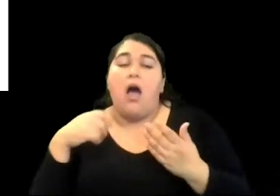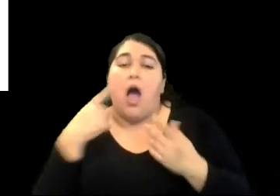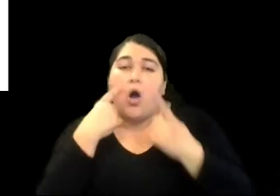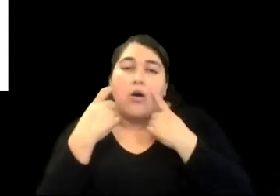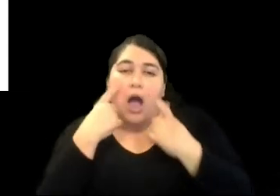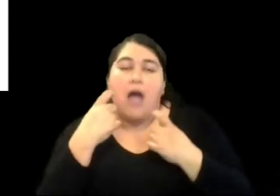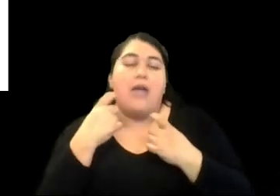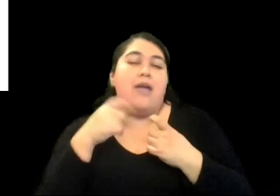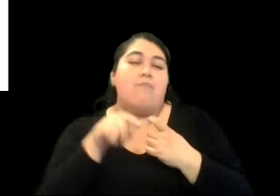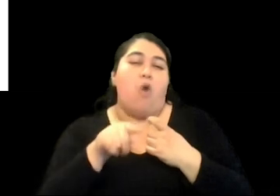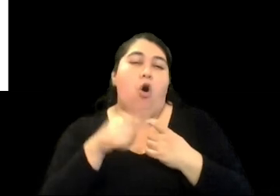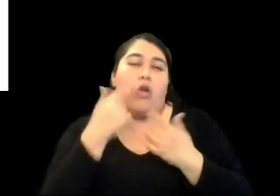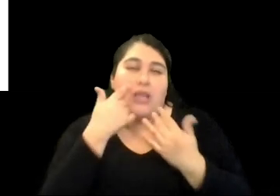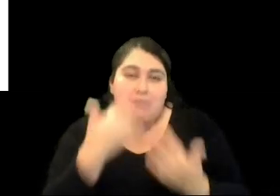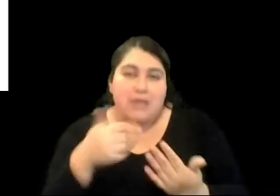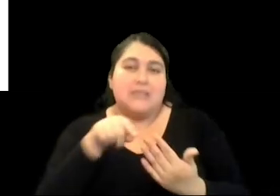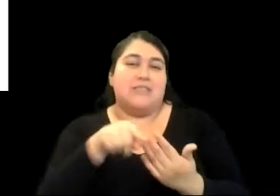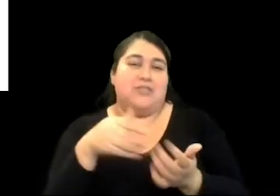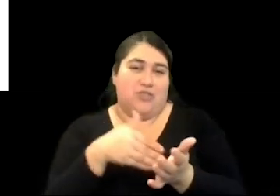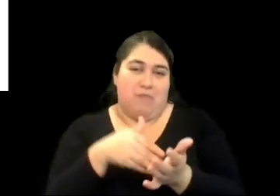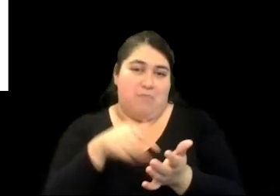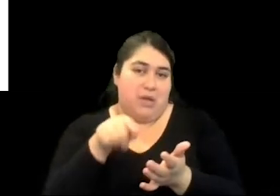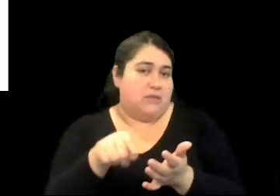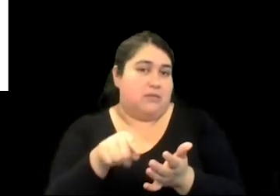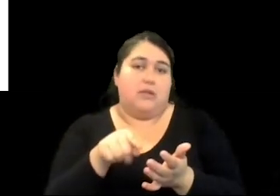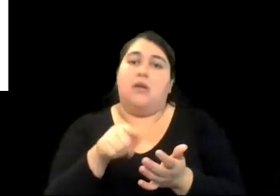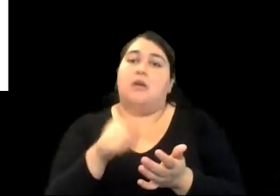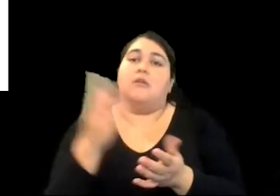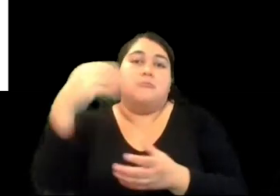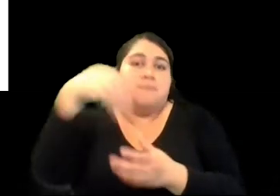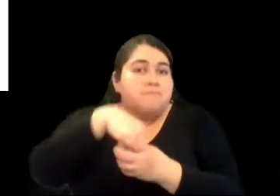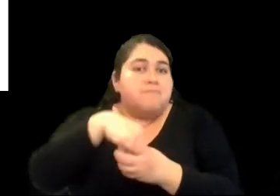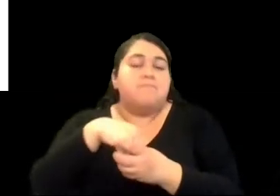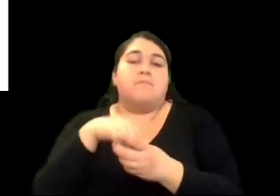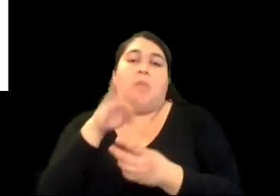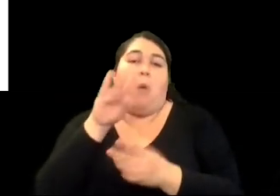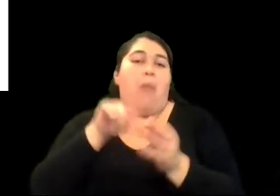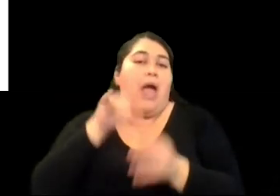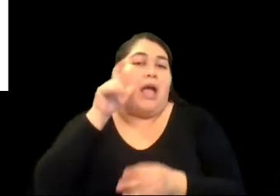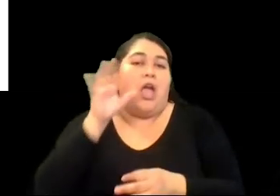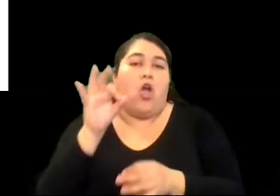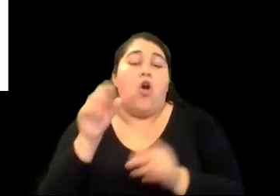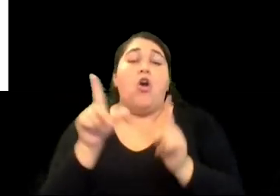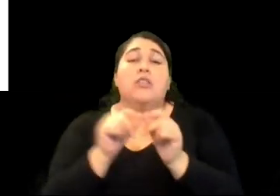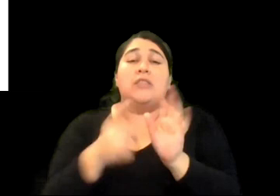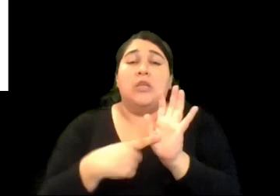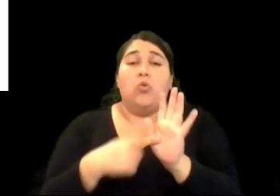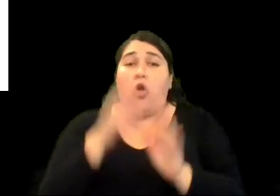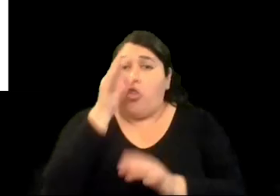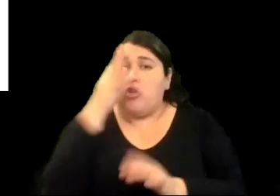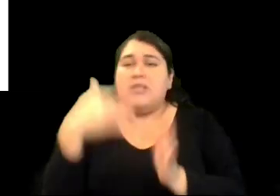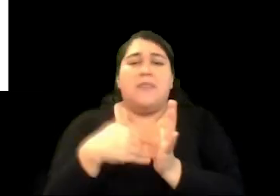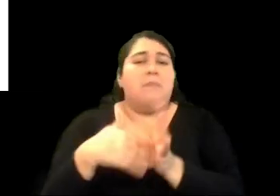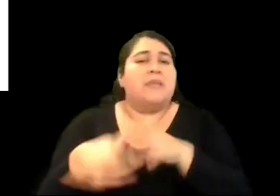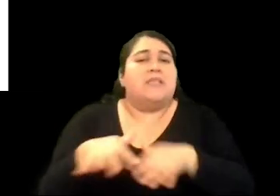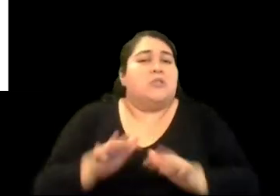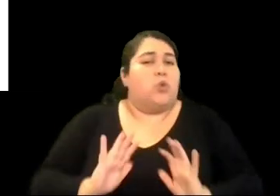si sería susceptible de ser incorporado por el blanqueo, por el título 2. Pero depende del caso.